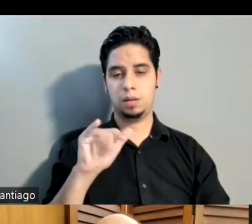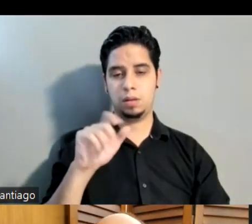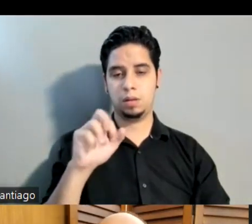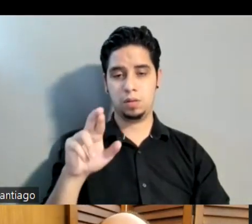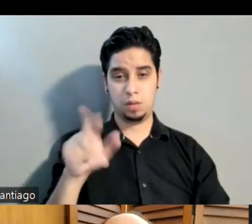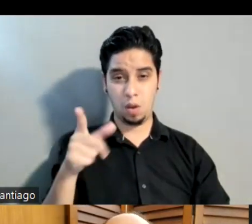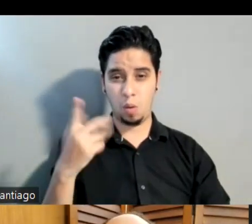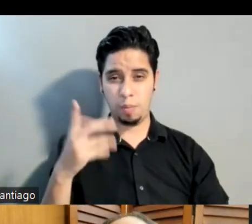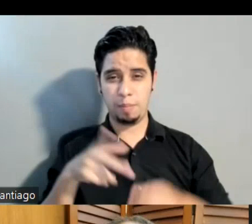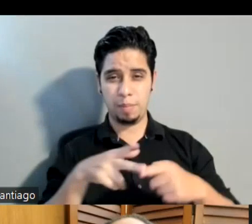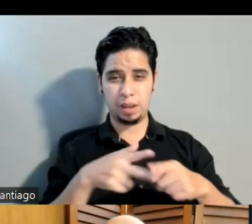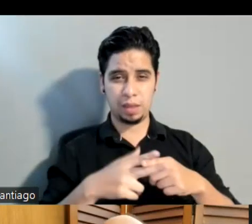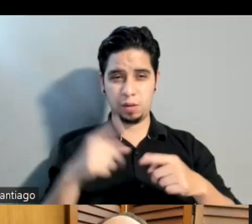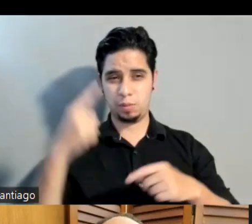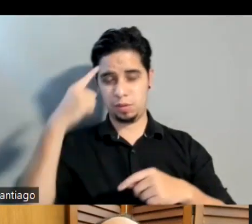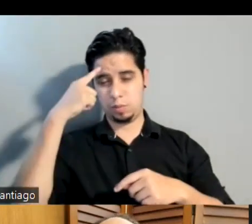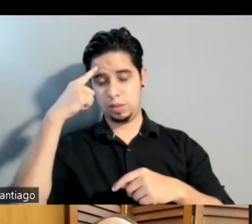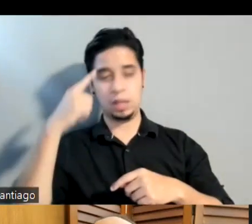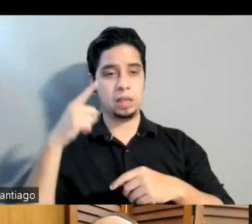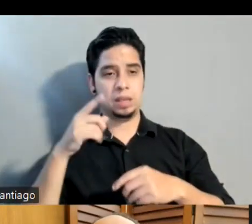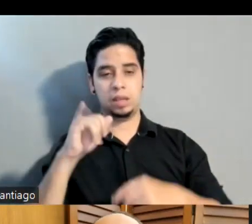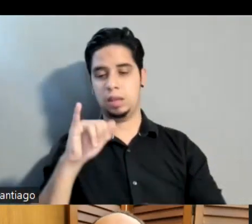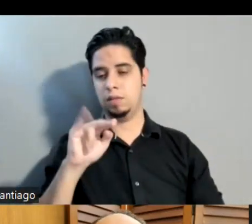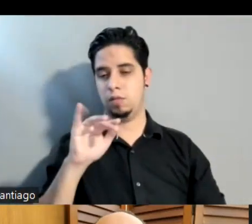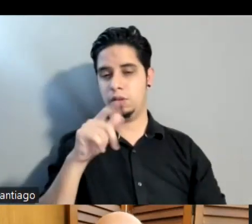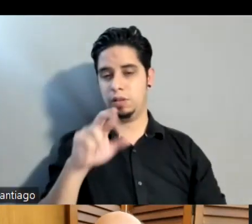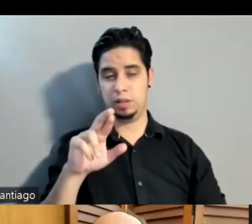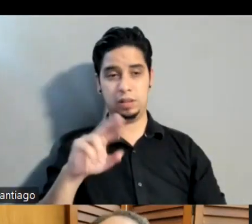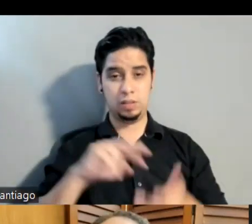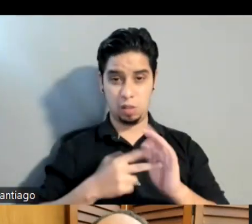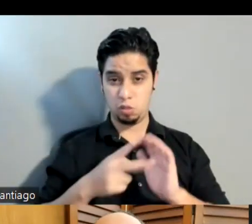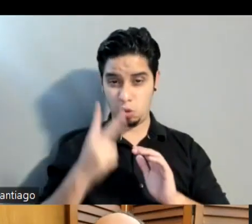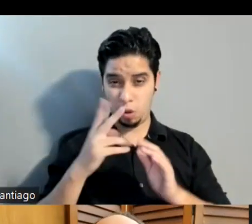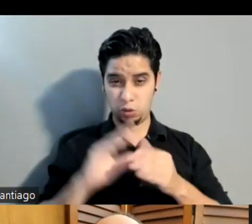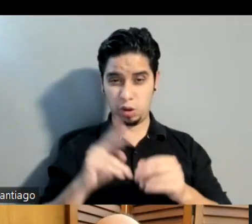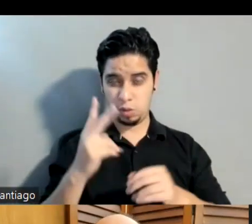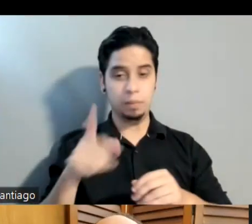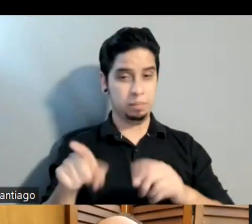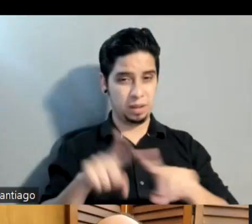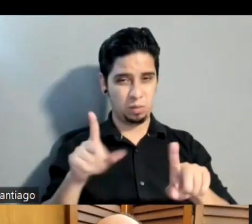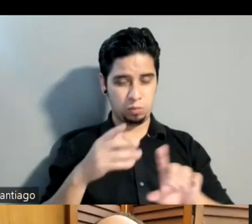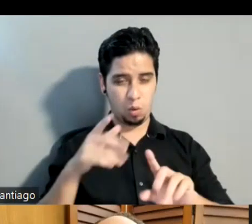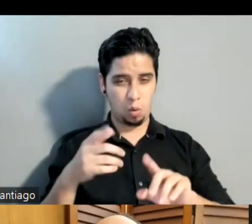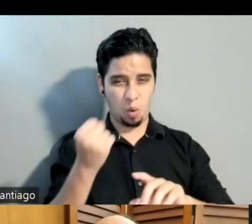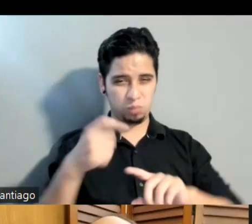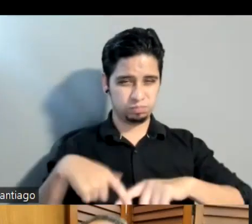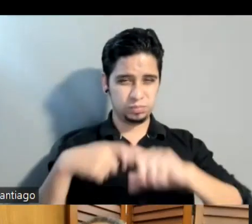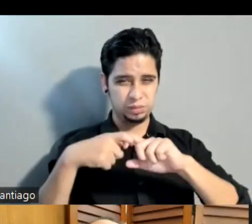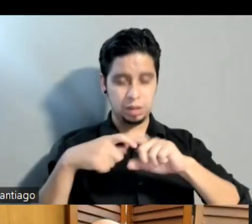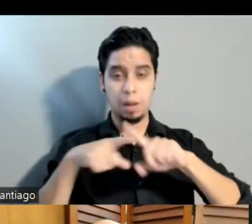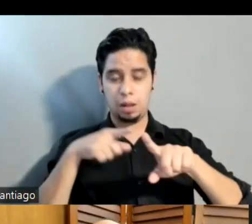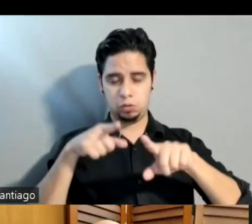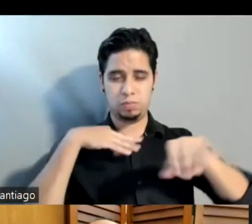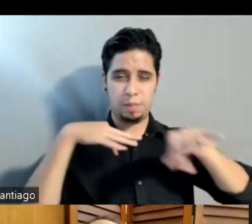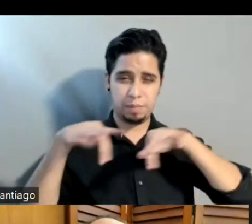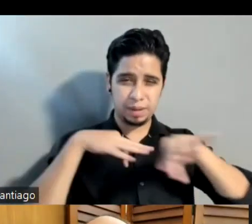Pues espérate, entonces esto es dos en uno. Pues espérate, vamos a dar una pausilla y regresamos ya mismito para que me expliques entonces el otro,